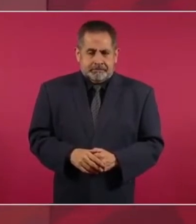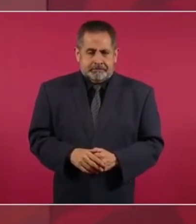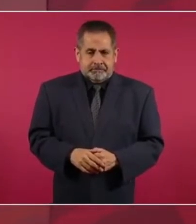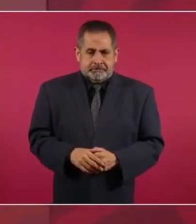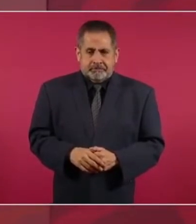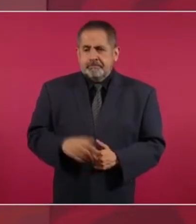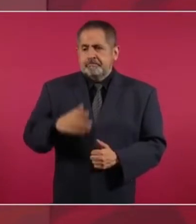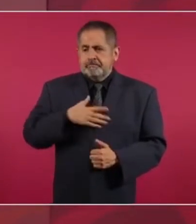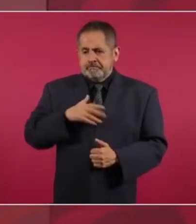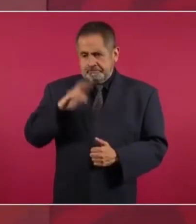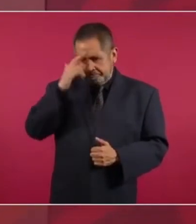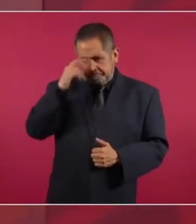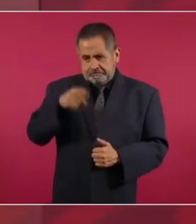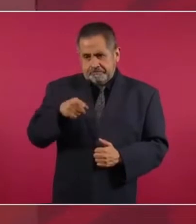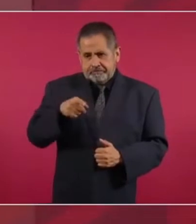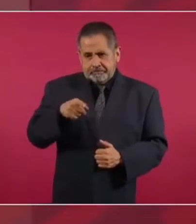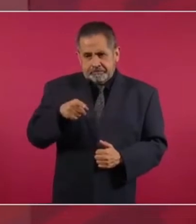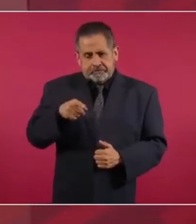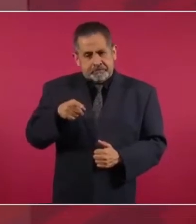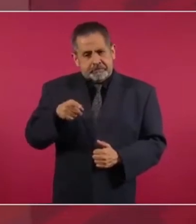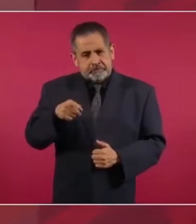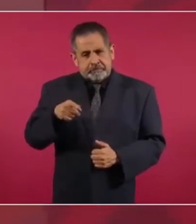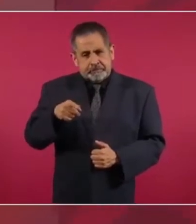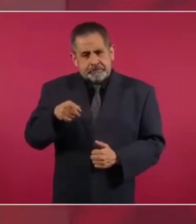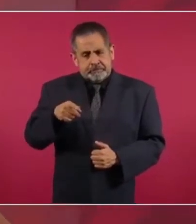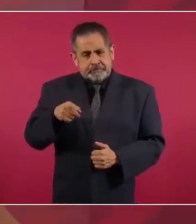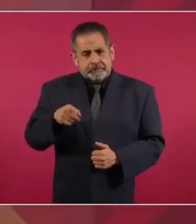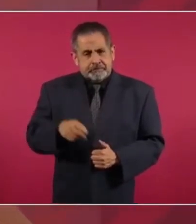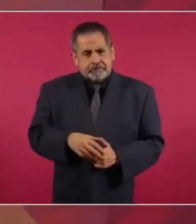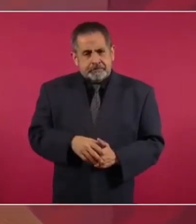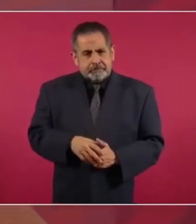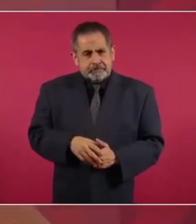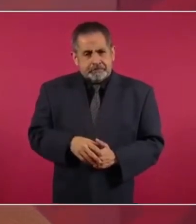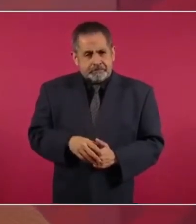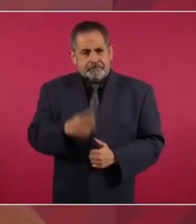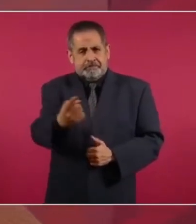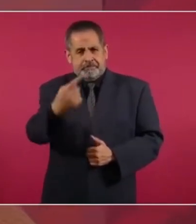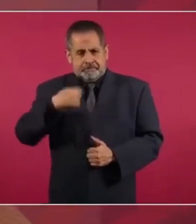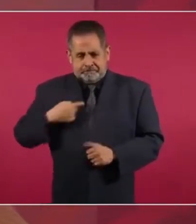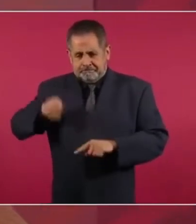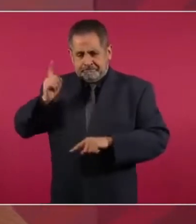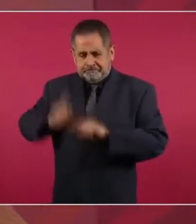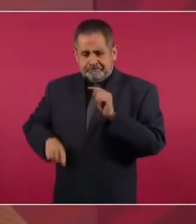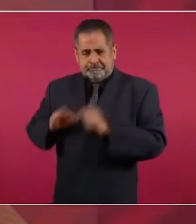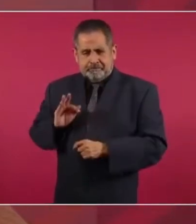Yo recuerdo que cuando mi desafuero,